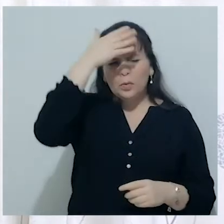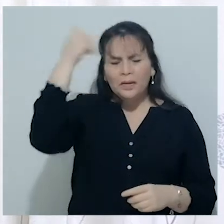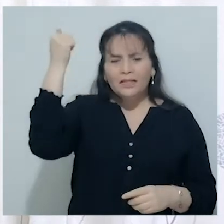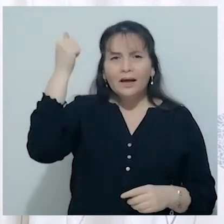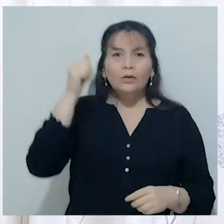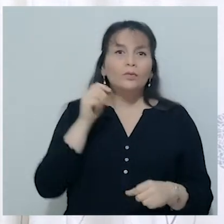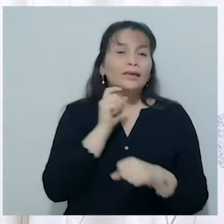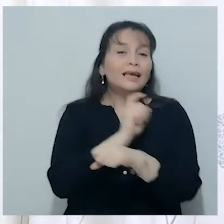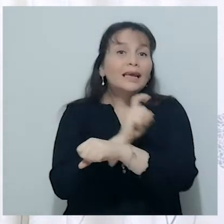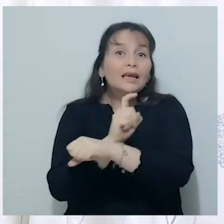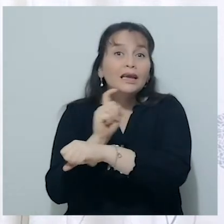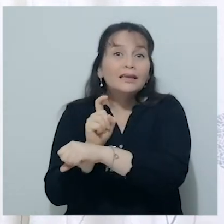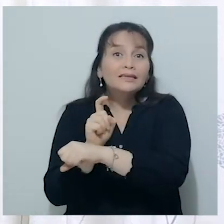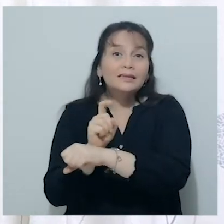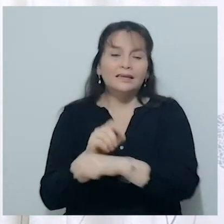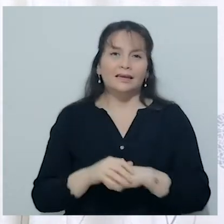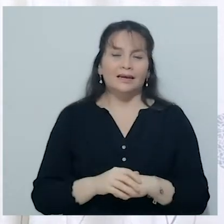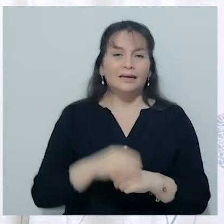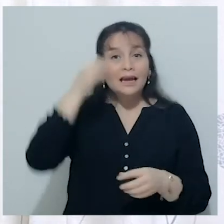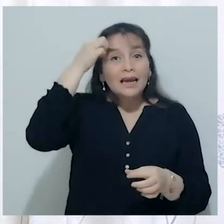olvidaron de ser educadores de la fe.